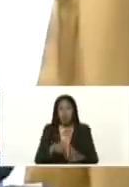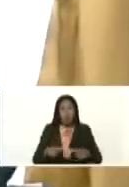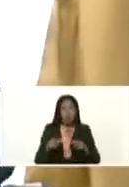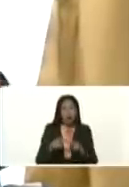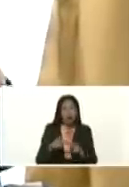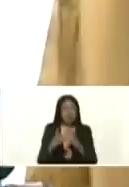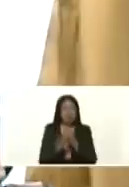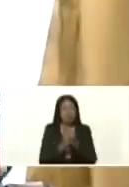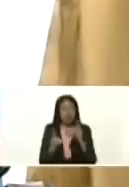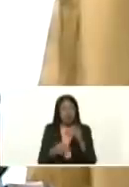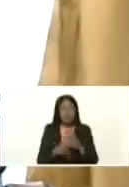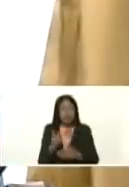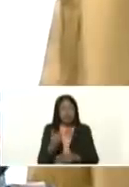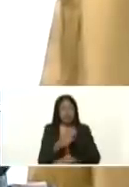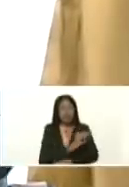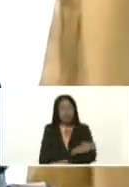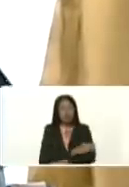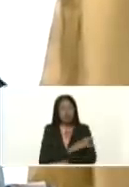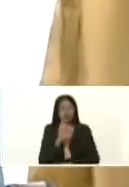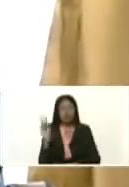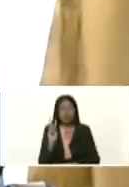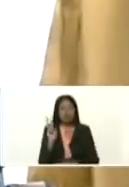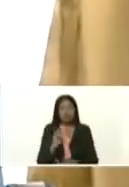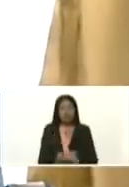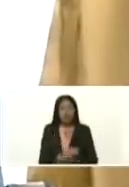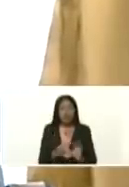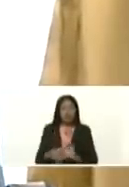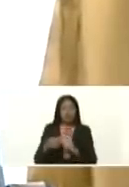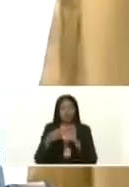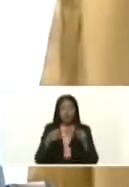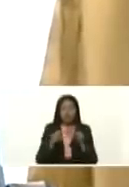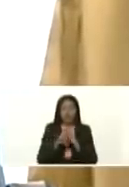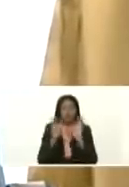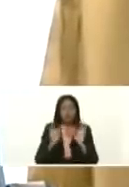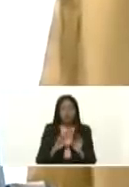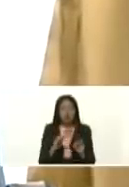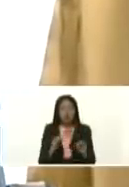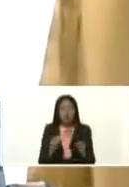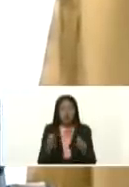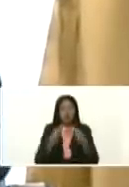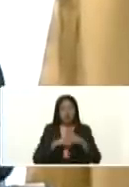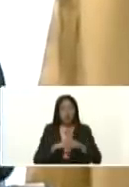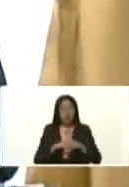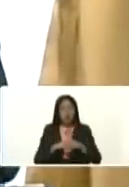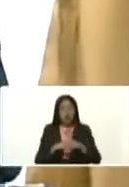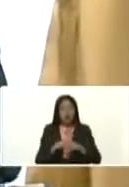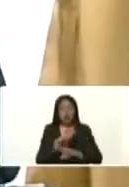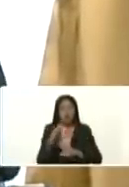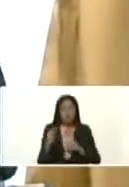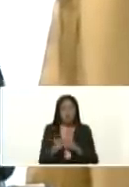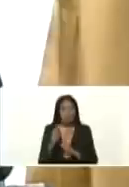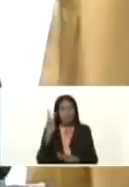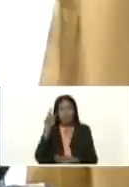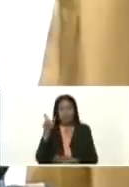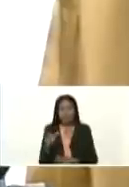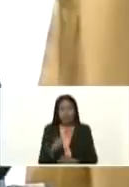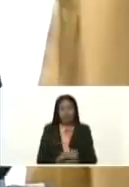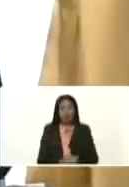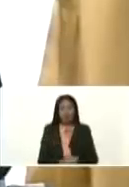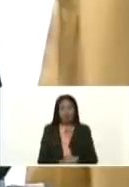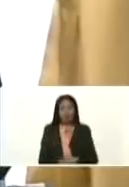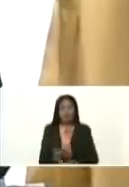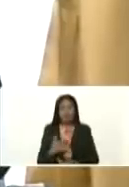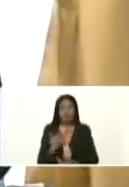democráticos de la oposición venezolana y en unión estamos coincidiendo en aspectos concretos para los venezolanos en ese